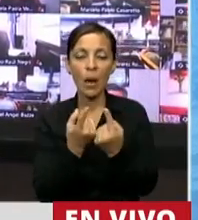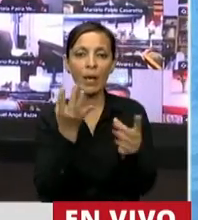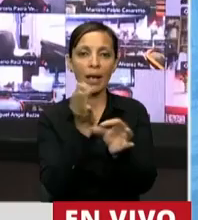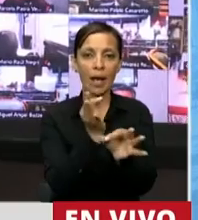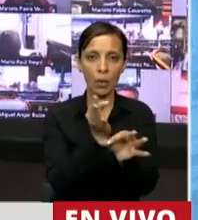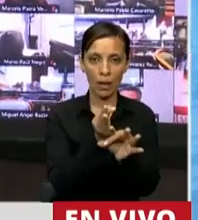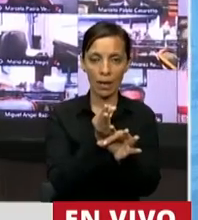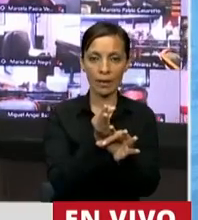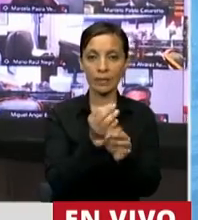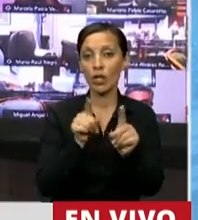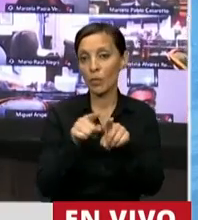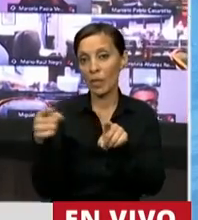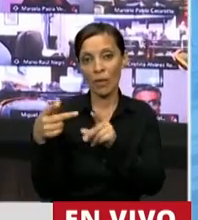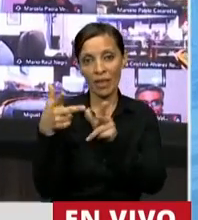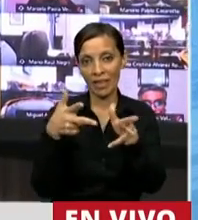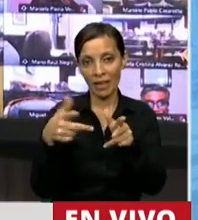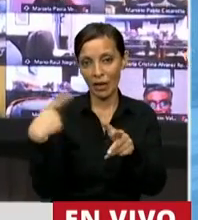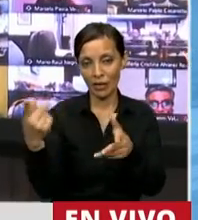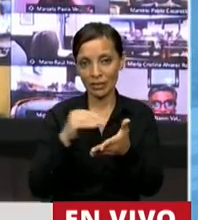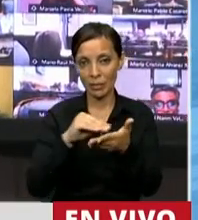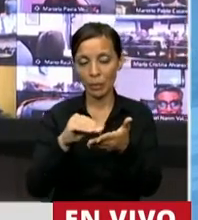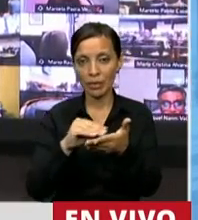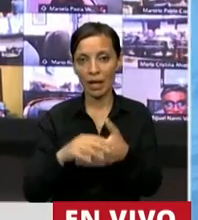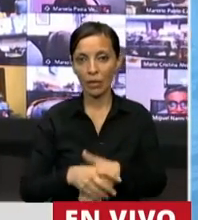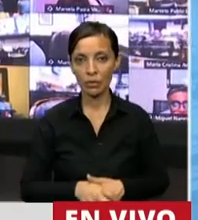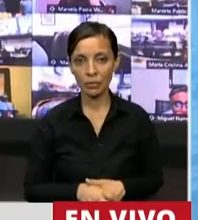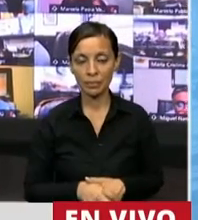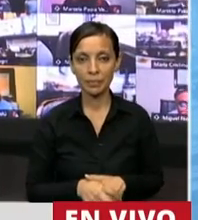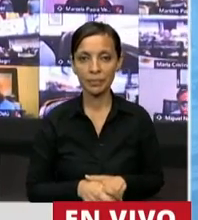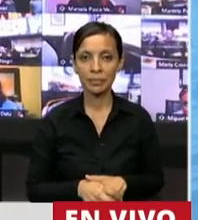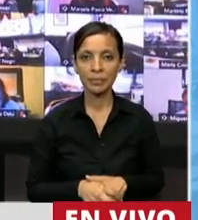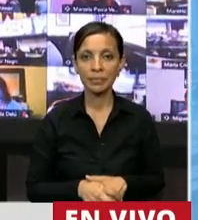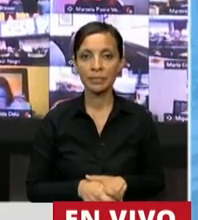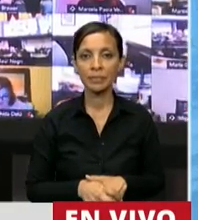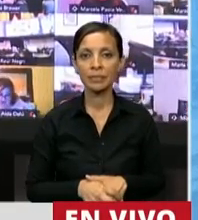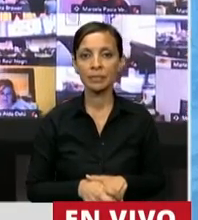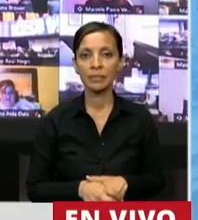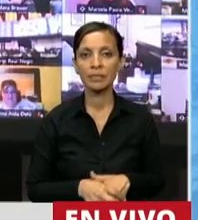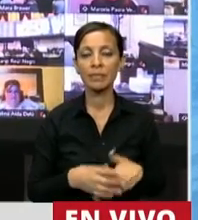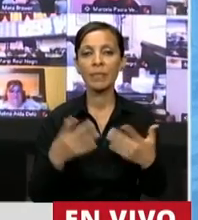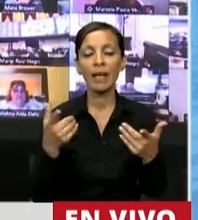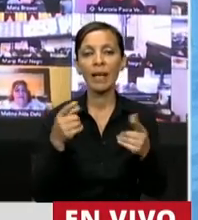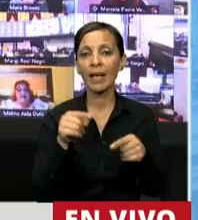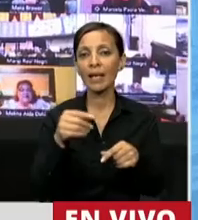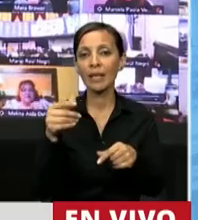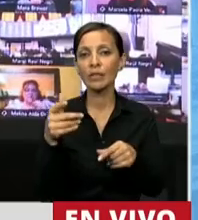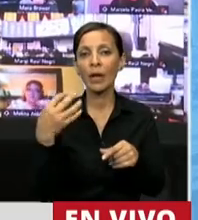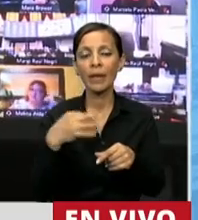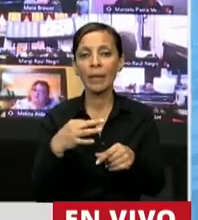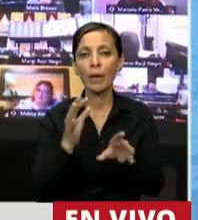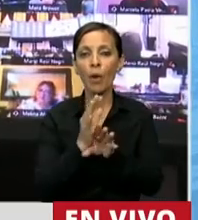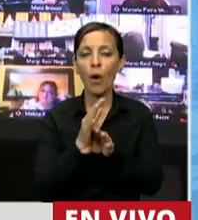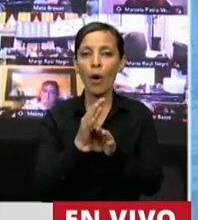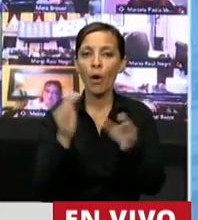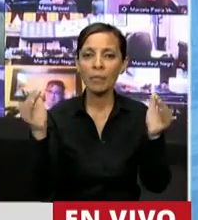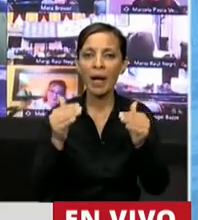escuela, como bien han dicho también algunos otros diputados y diputadas, que tienen que ver con achicar la